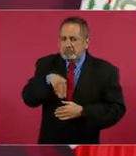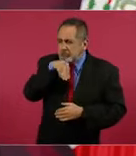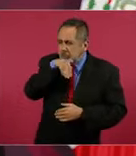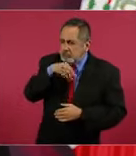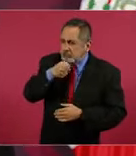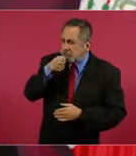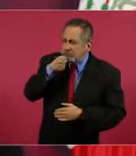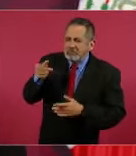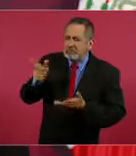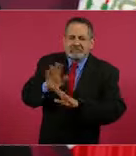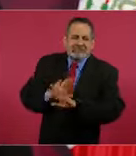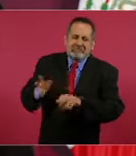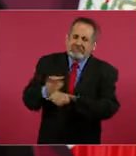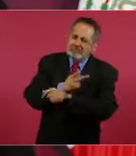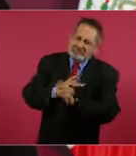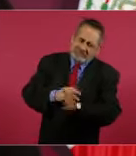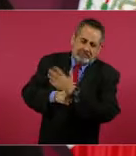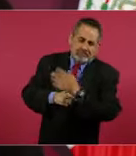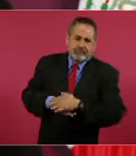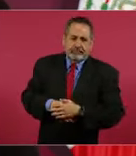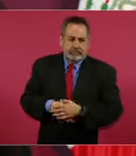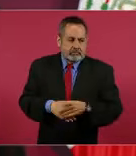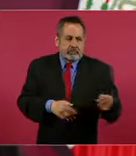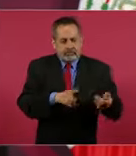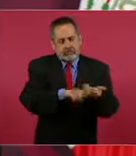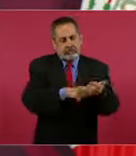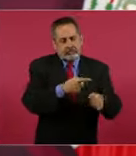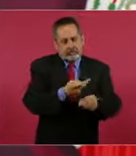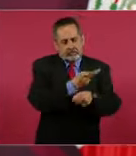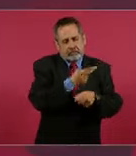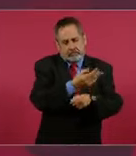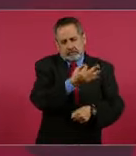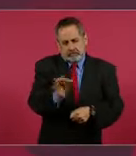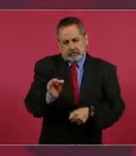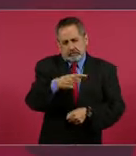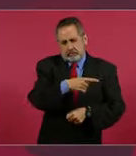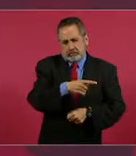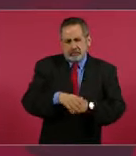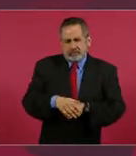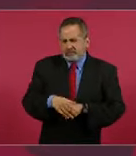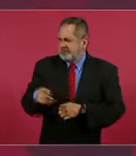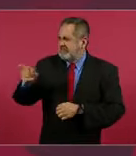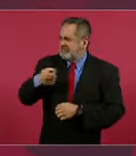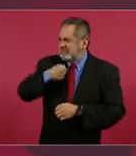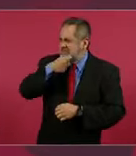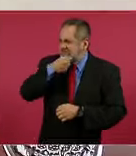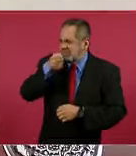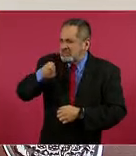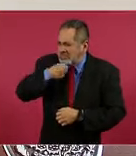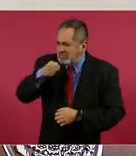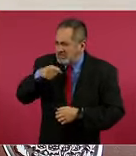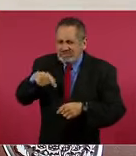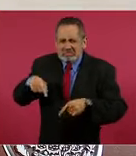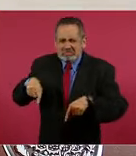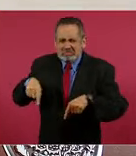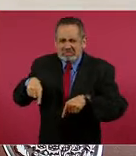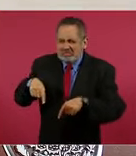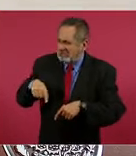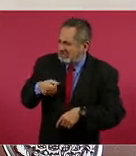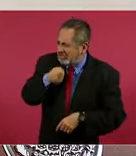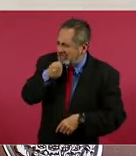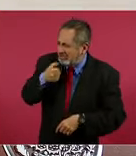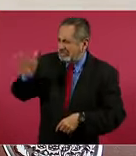chocheando. Ya los más groseros dicen viejo huango, y a eso sí